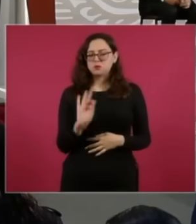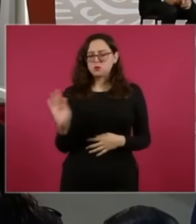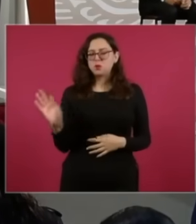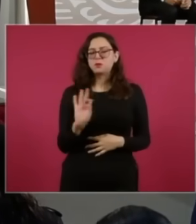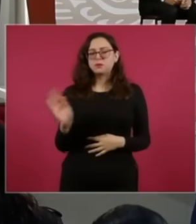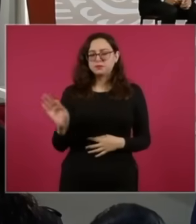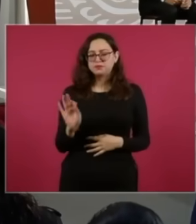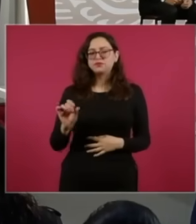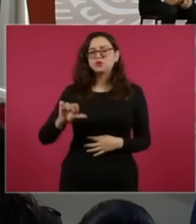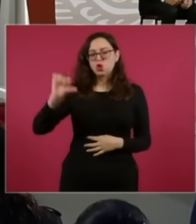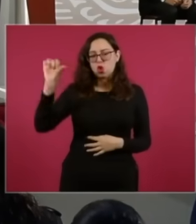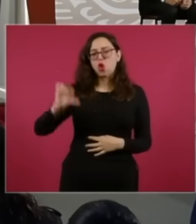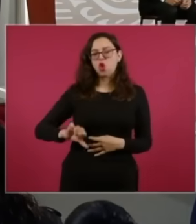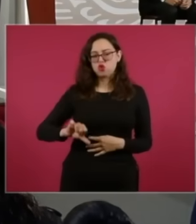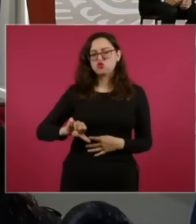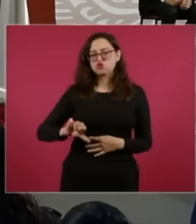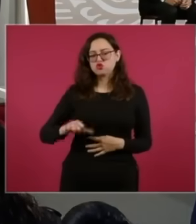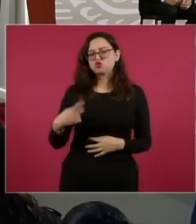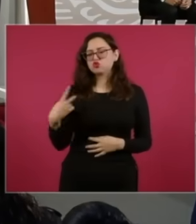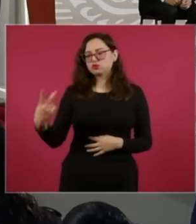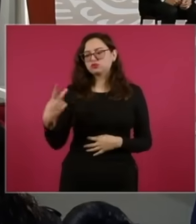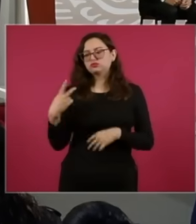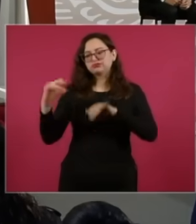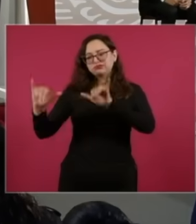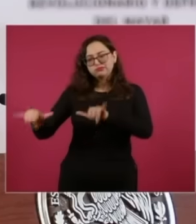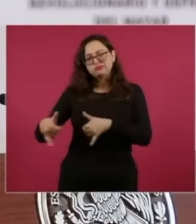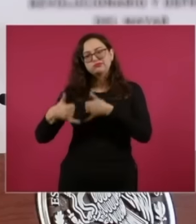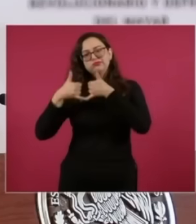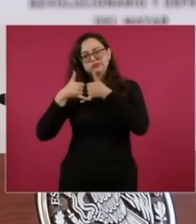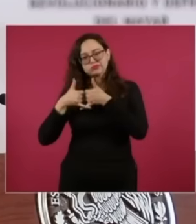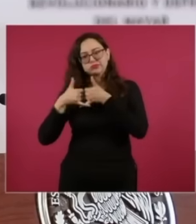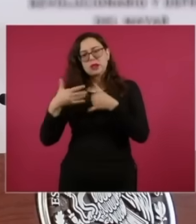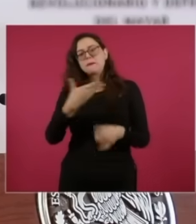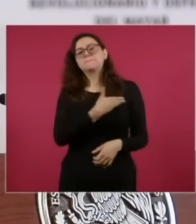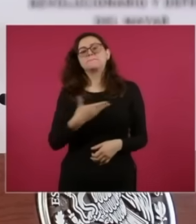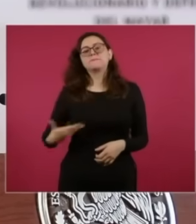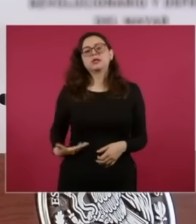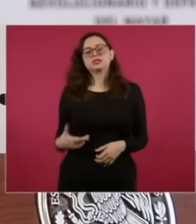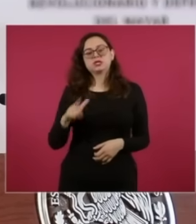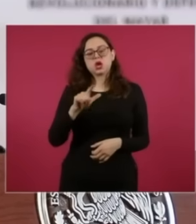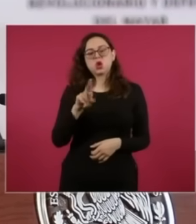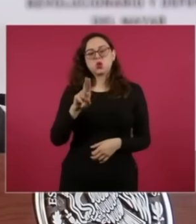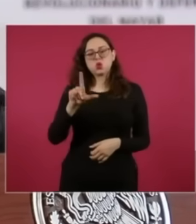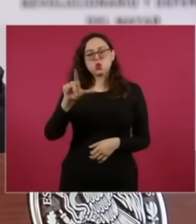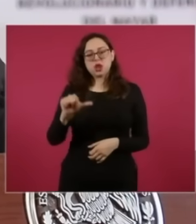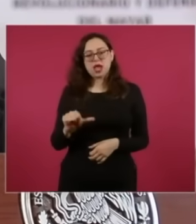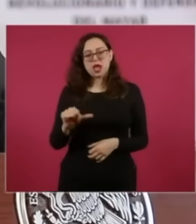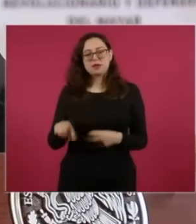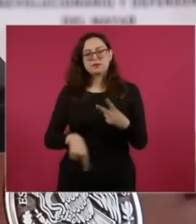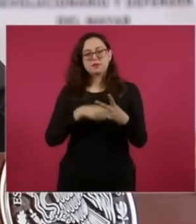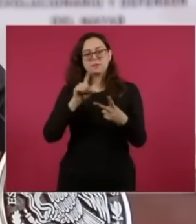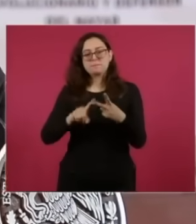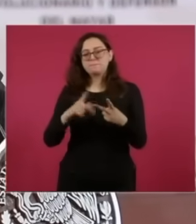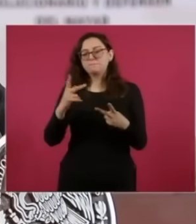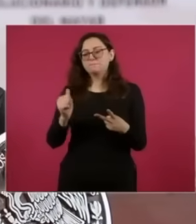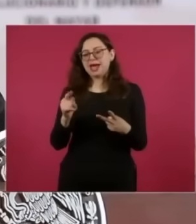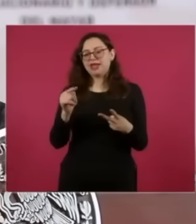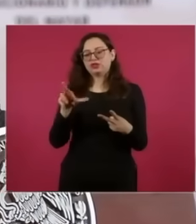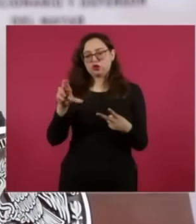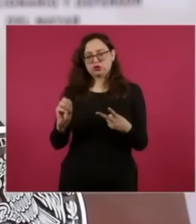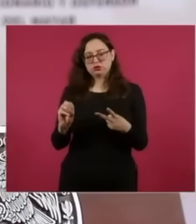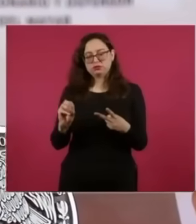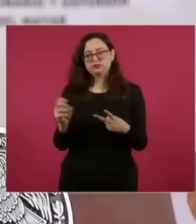este hablemos por teléfono con el presidente Lula y con el presidente Petro